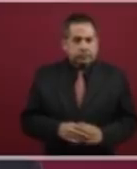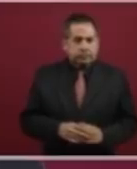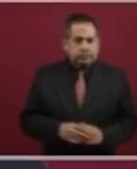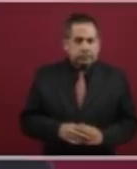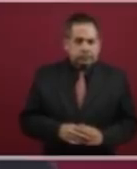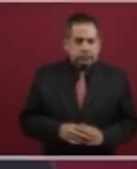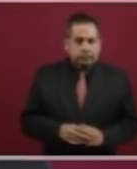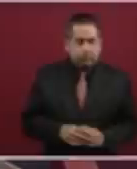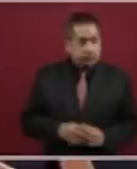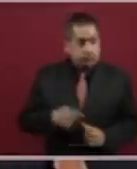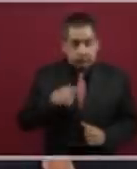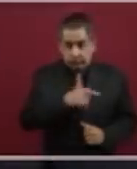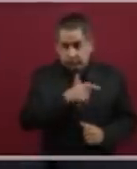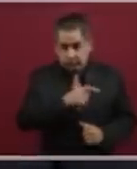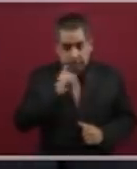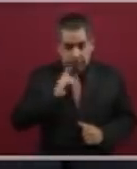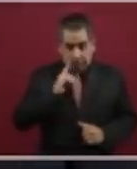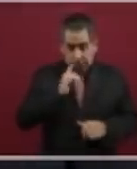y está haciendo una investigación